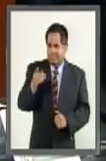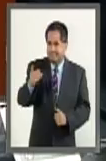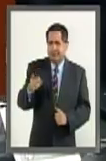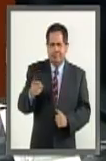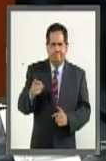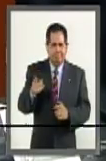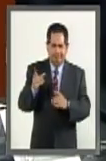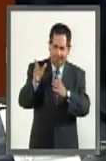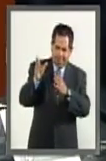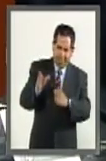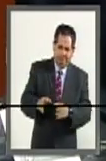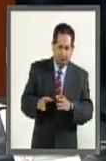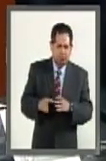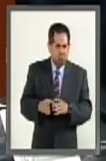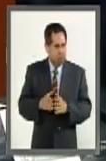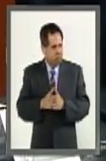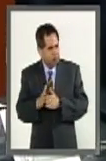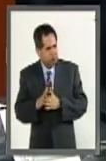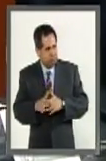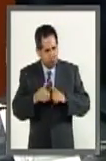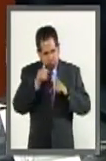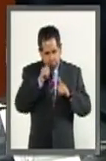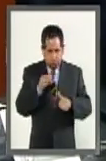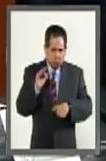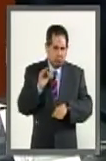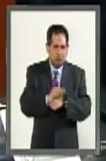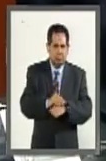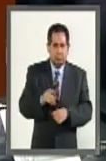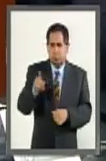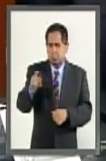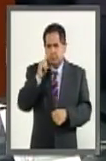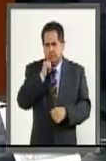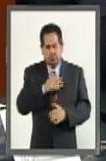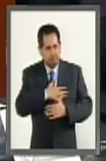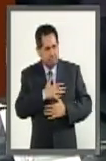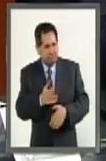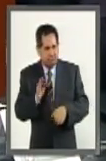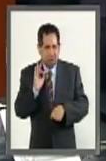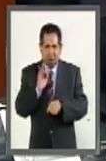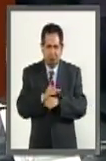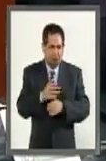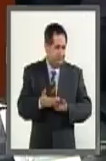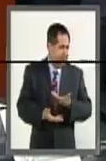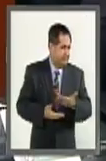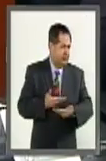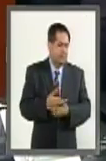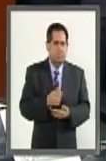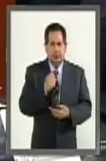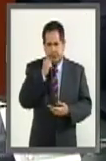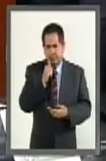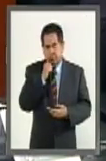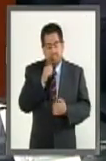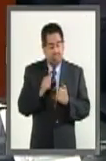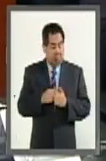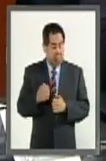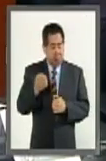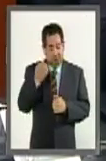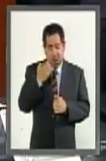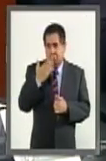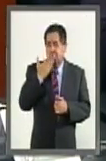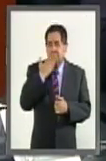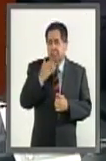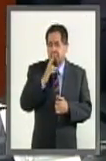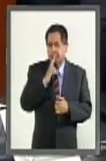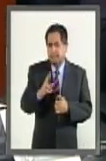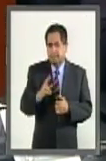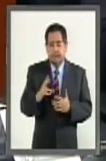hombre de causas, un hombre que ha entregado su vida al servicio público, pero que lo ha hecho con extraordinarios resultados